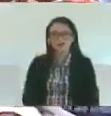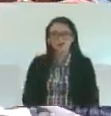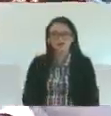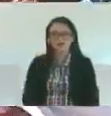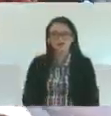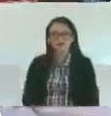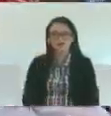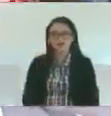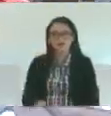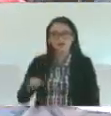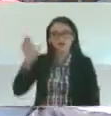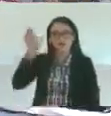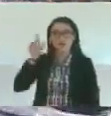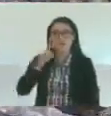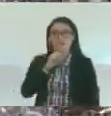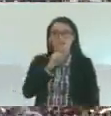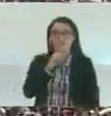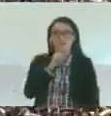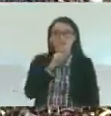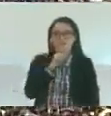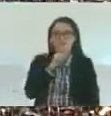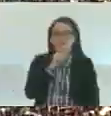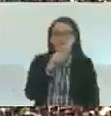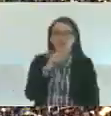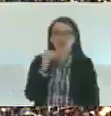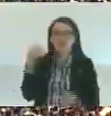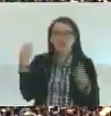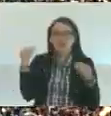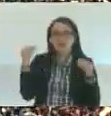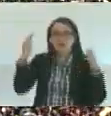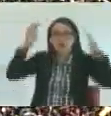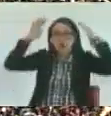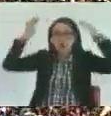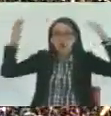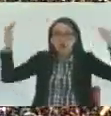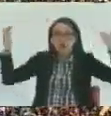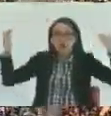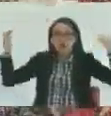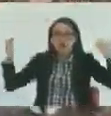Levanten la mano los que tienen un plástico grande.